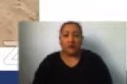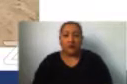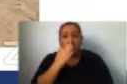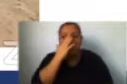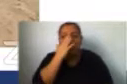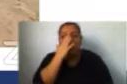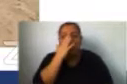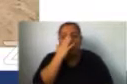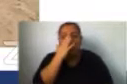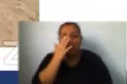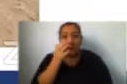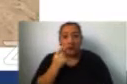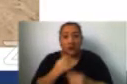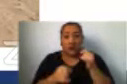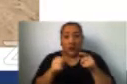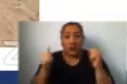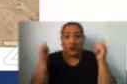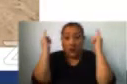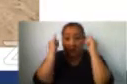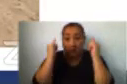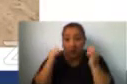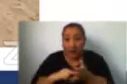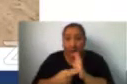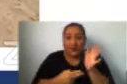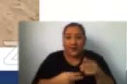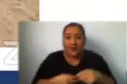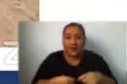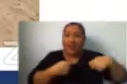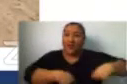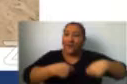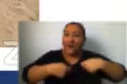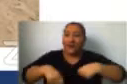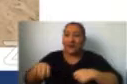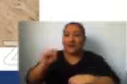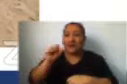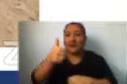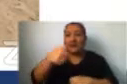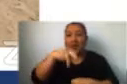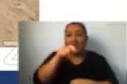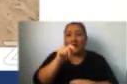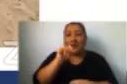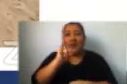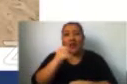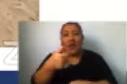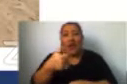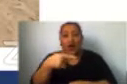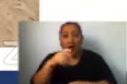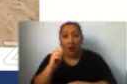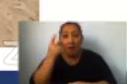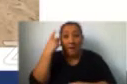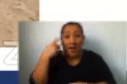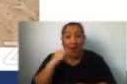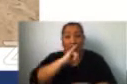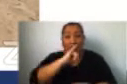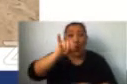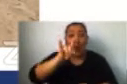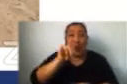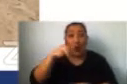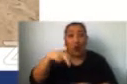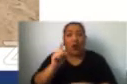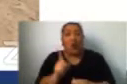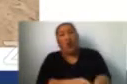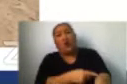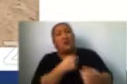Finalmente, esta imagen es la de la fiesta de Santiago. Para Junín es más que una estampa